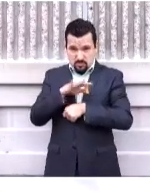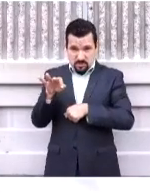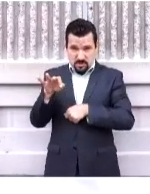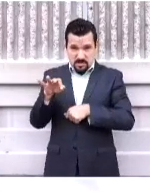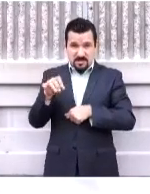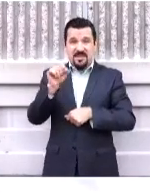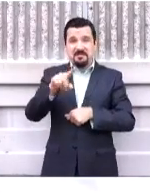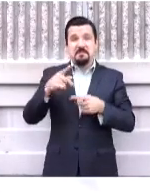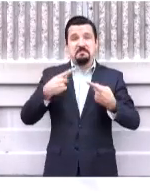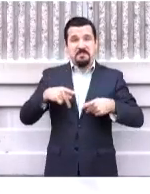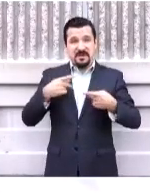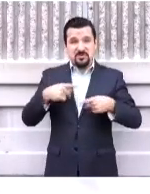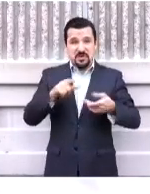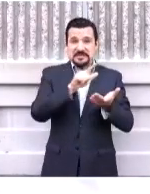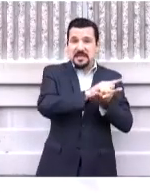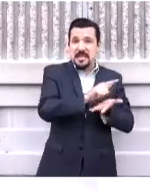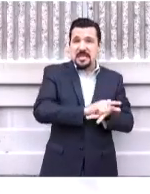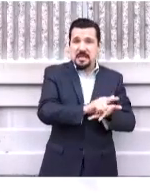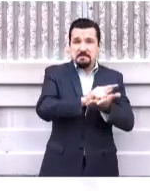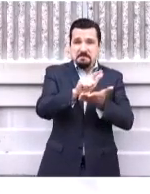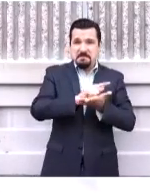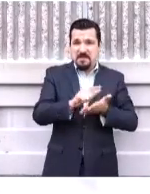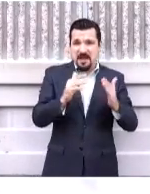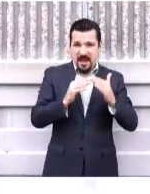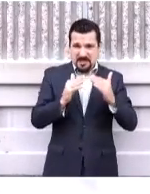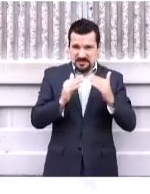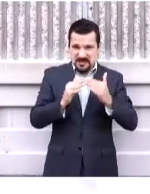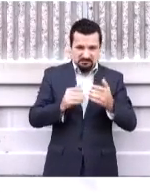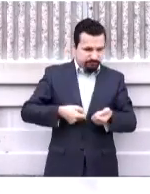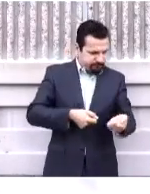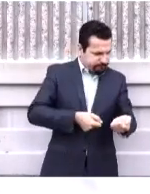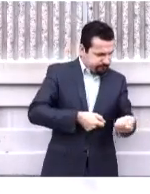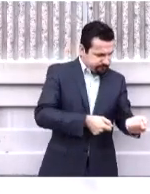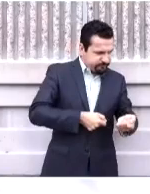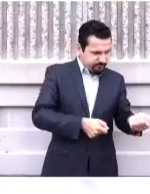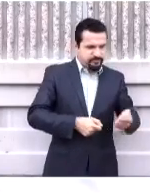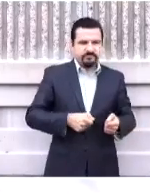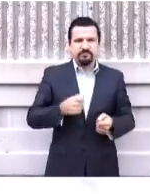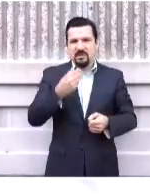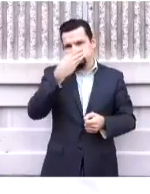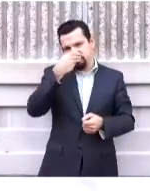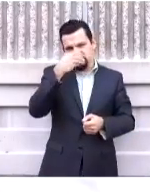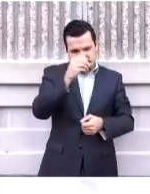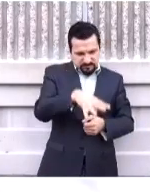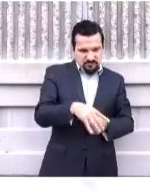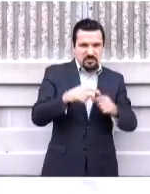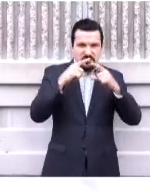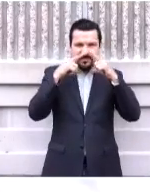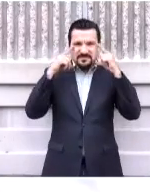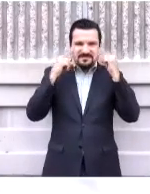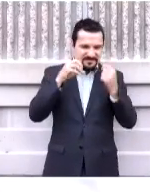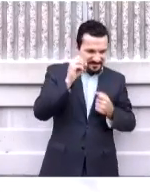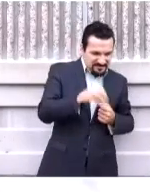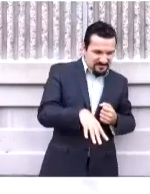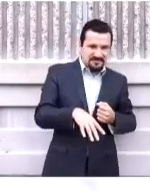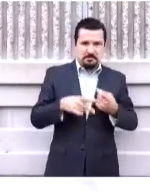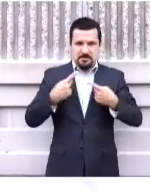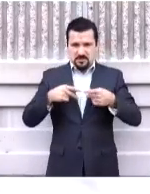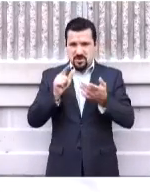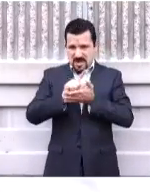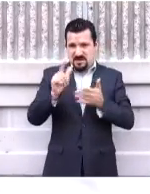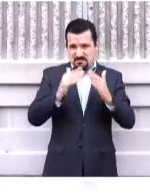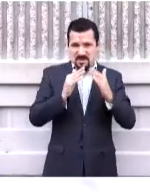contacto, probablemente no protegido, al recoger pañuelos, los cubrebocas o pañuelos que